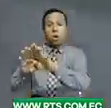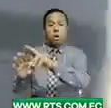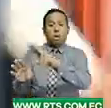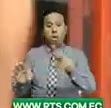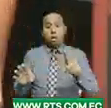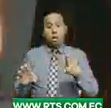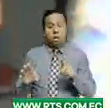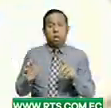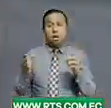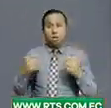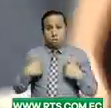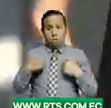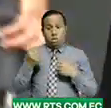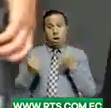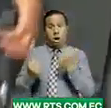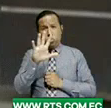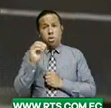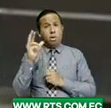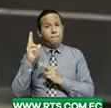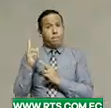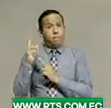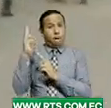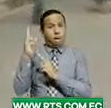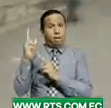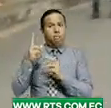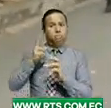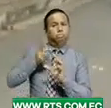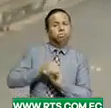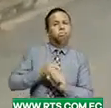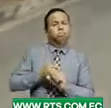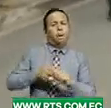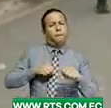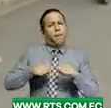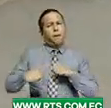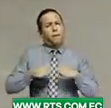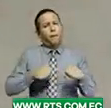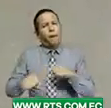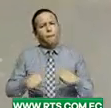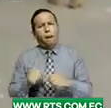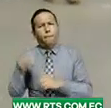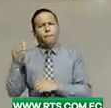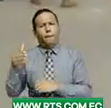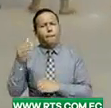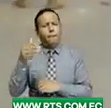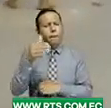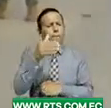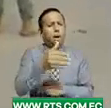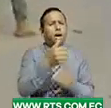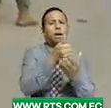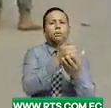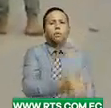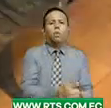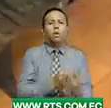Al rato que me bajé del carro, se acercaron como seis sujetos y me metieron al carro y me pararon un cachazo. Ingresando a la entrada a la 8, le secuestraron en